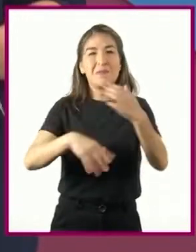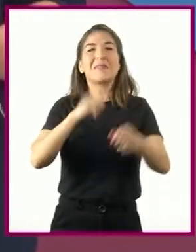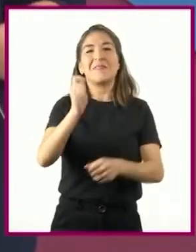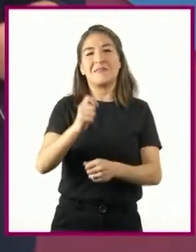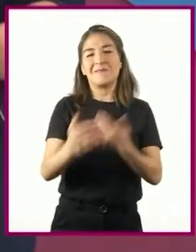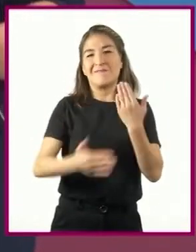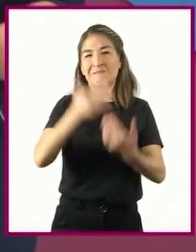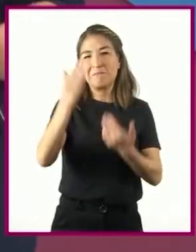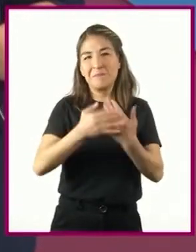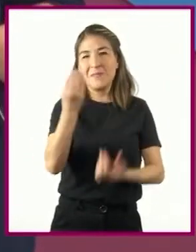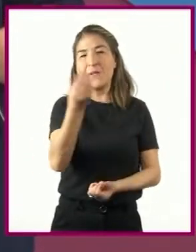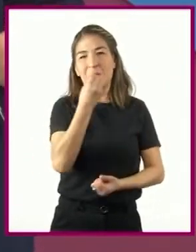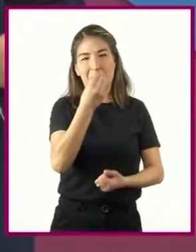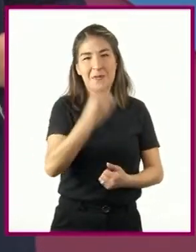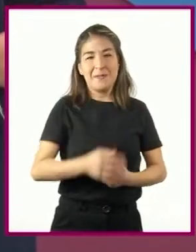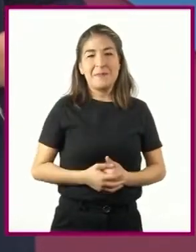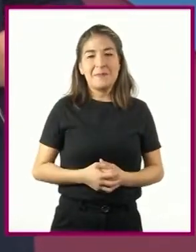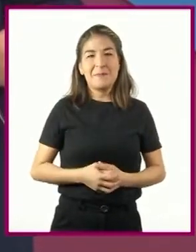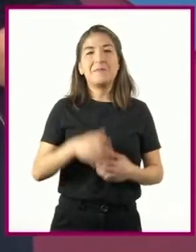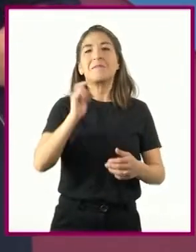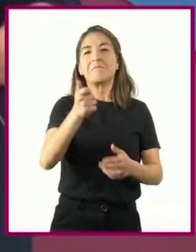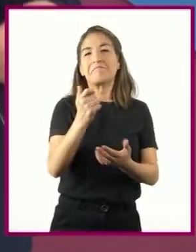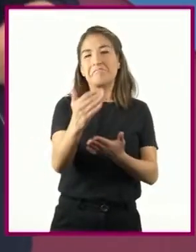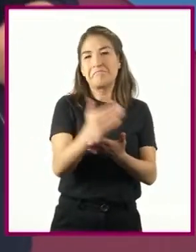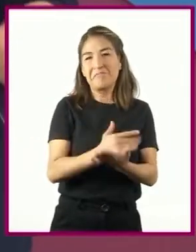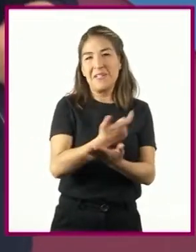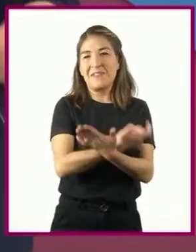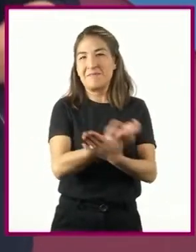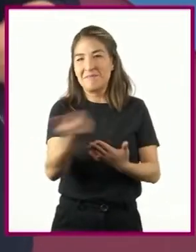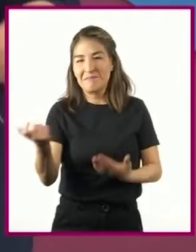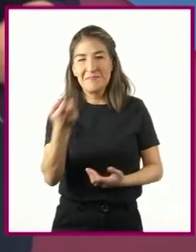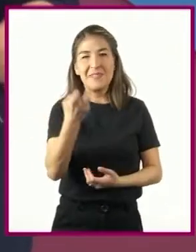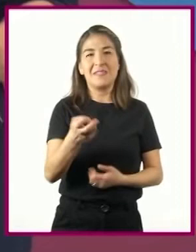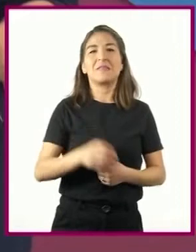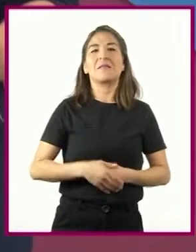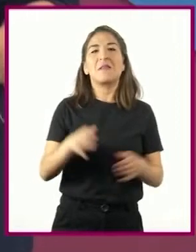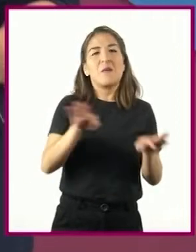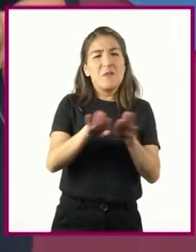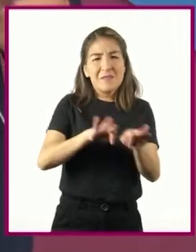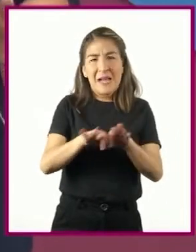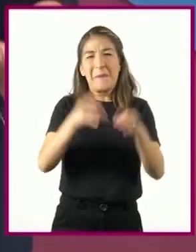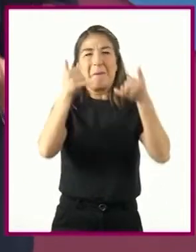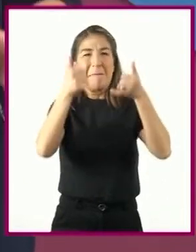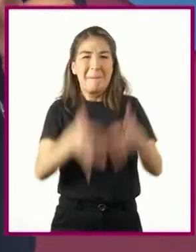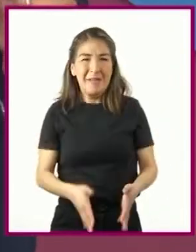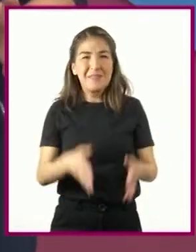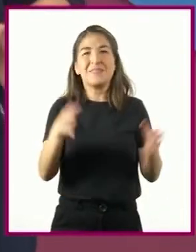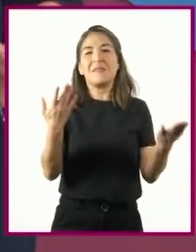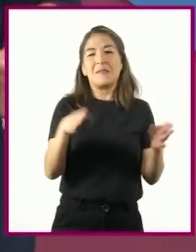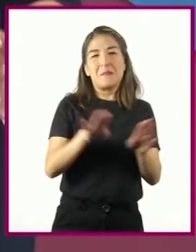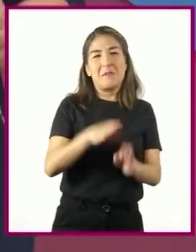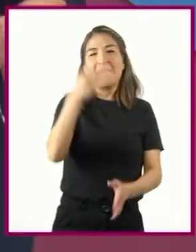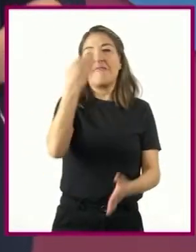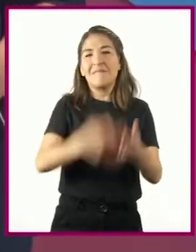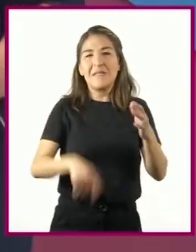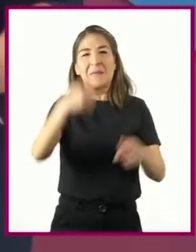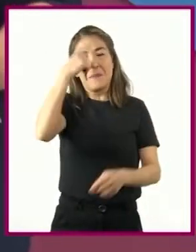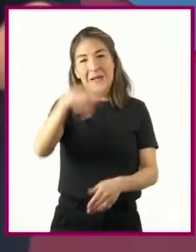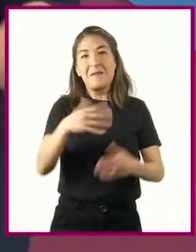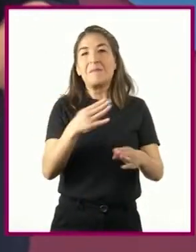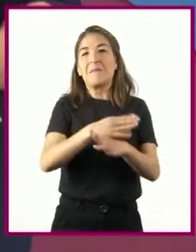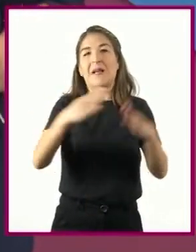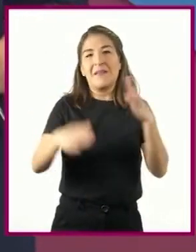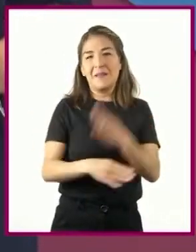escasez de alimentos, los bajos salarios, las duras condiciones de trabajo y la falta de combustible